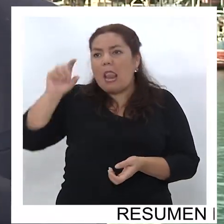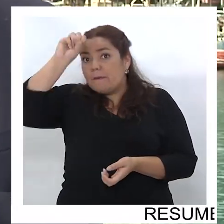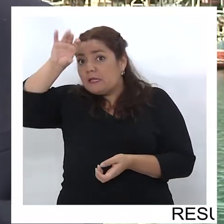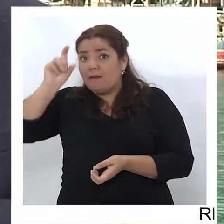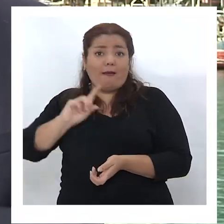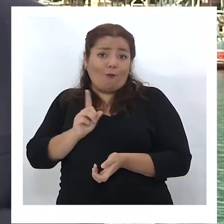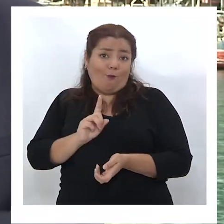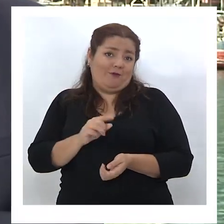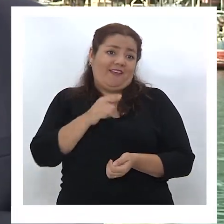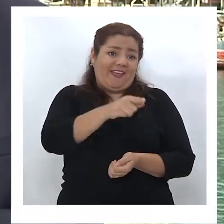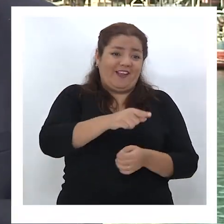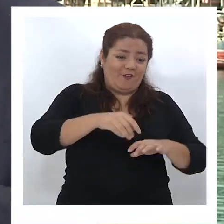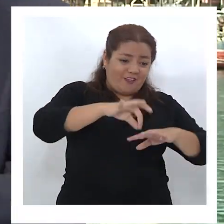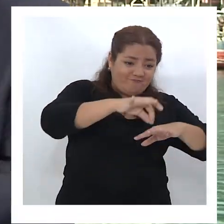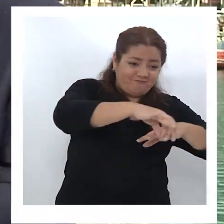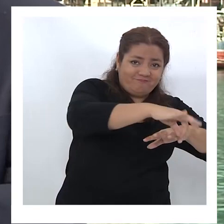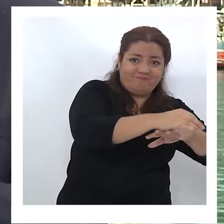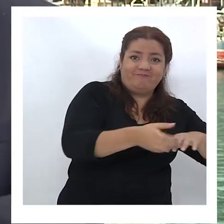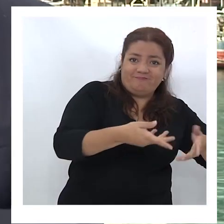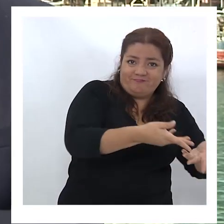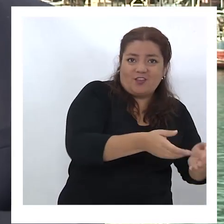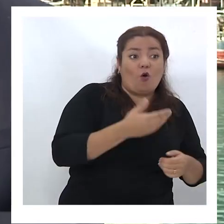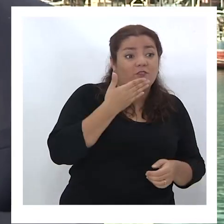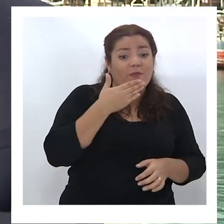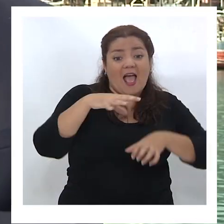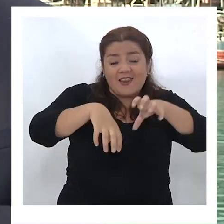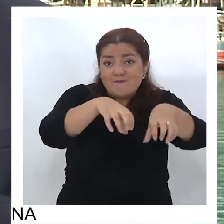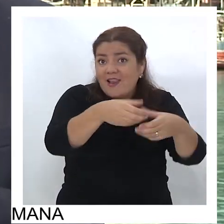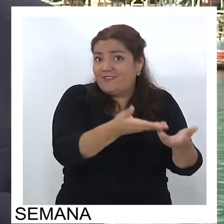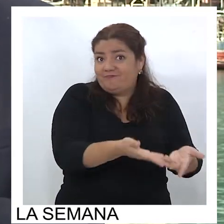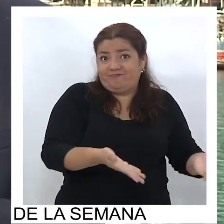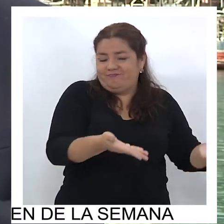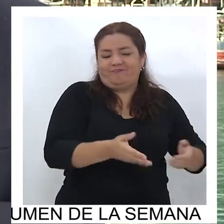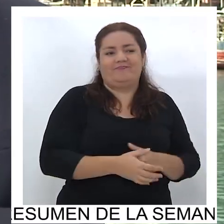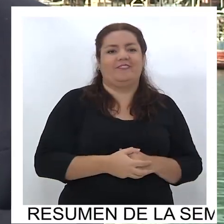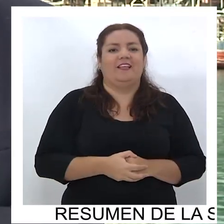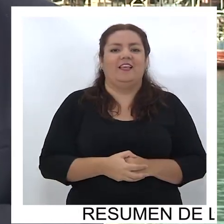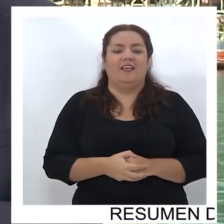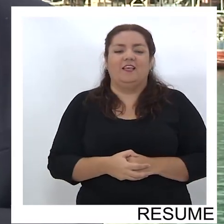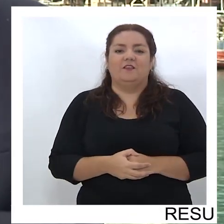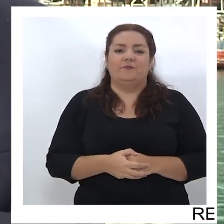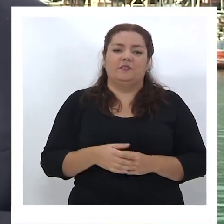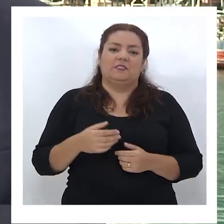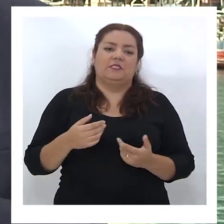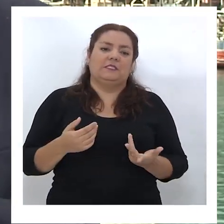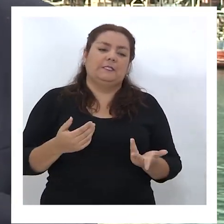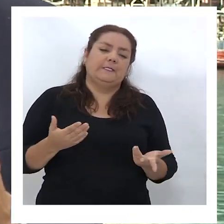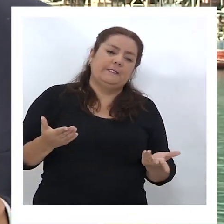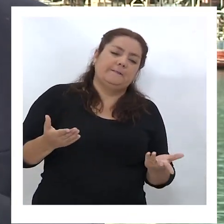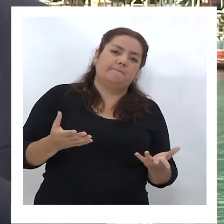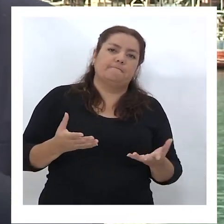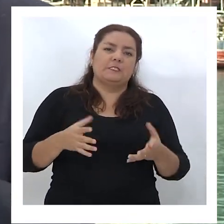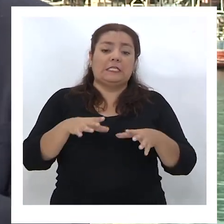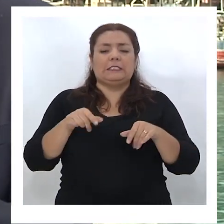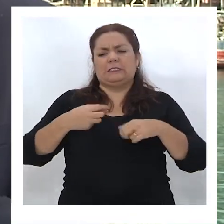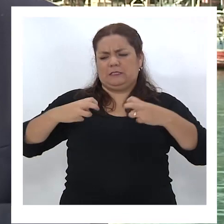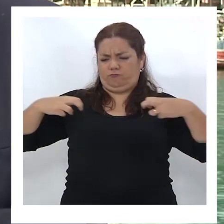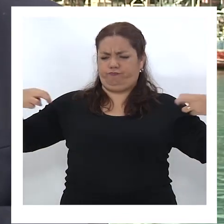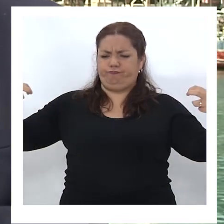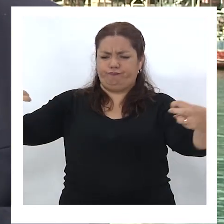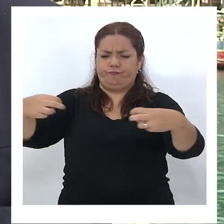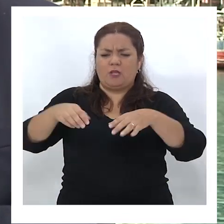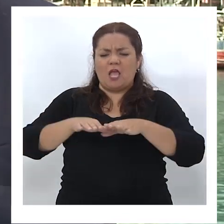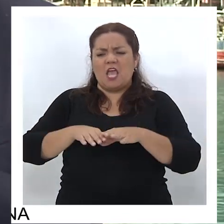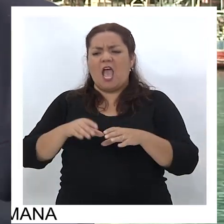derechos de agua, que son en el fondo los que tienen el derecho de propiedad sobre cierta caudal de agua. Bueno, sentarlos en una mesa, ponernos de acuerdo y